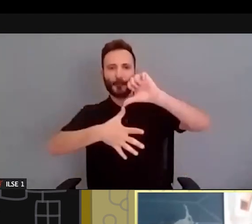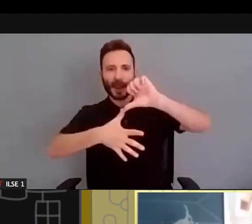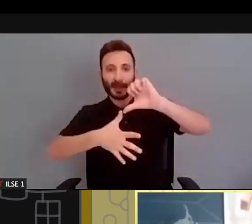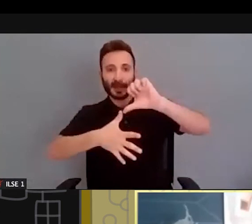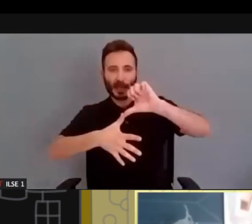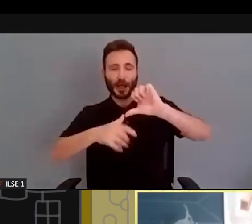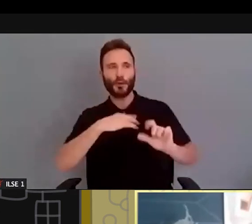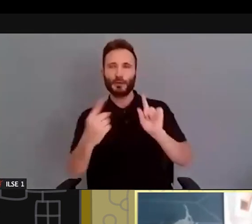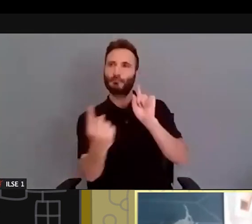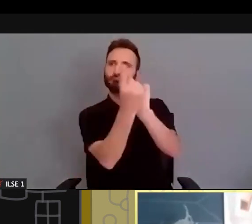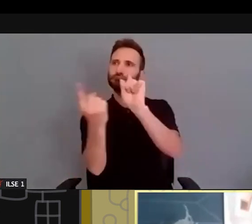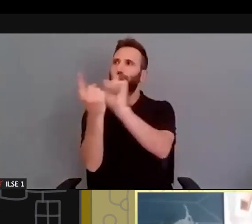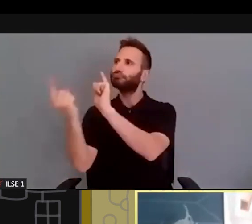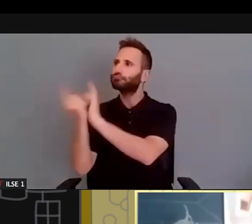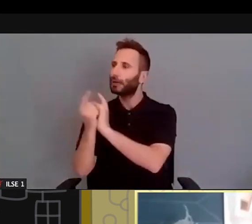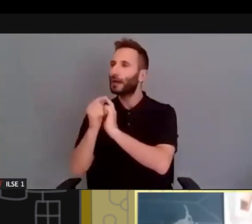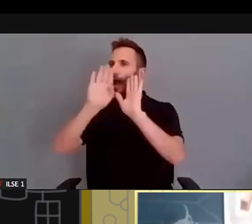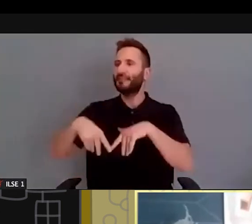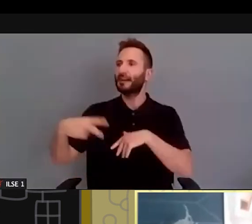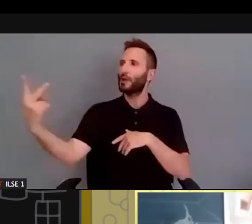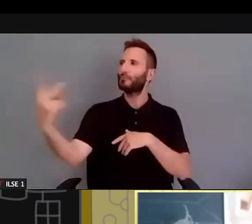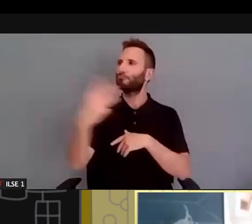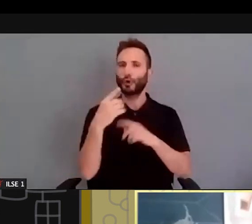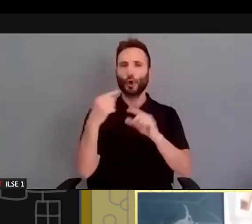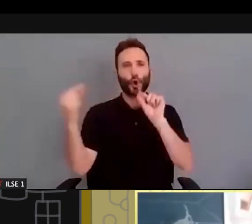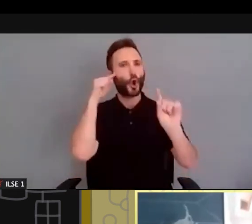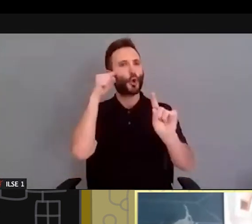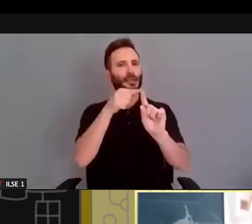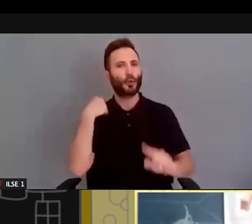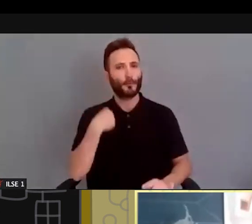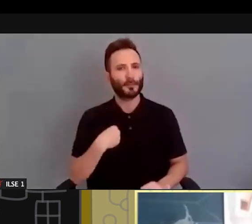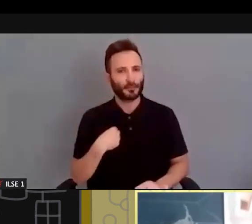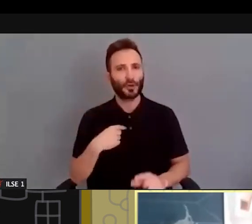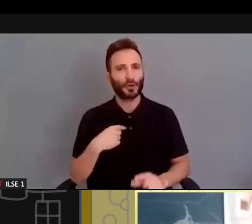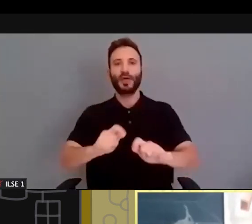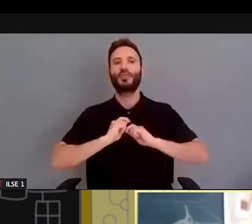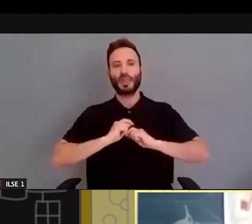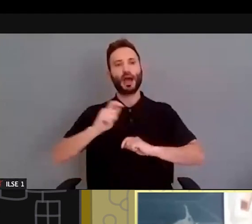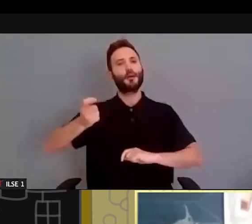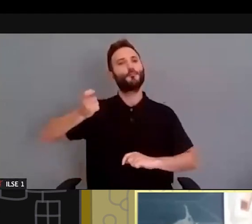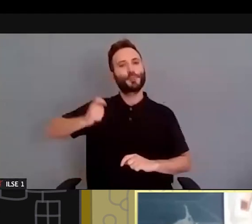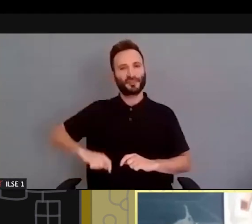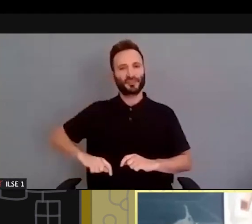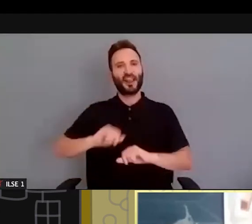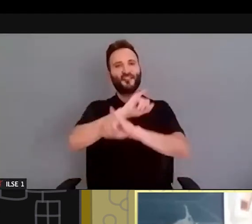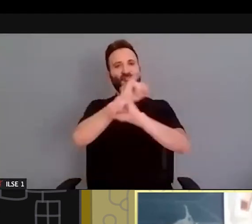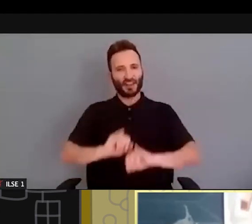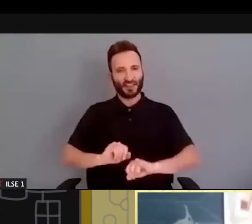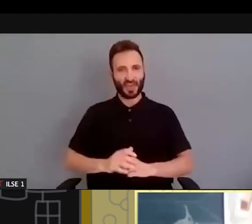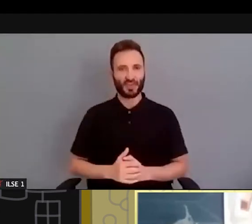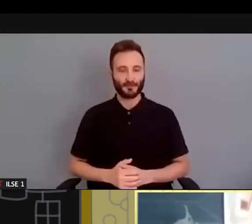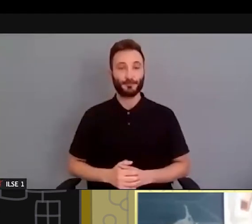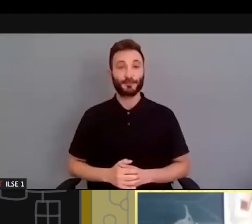ver que aspiráis hacia lo mismo, creo que te hace muy feliz como profesional también. Y la segunda pregunta